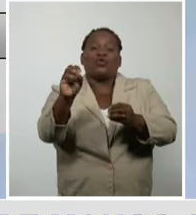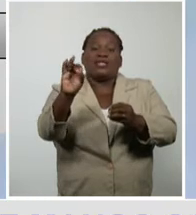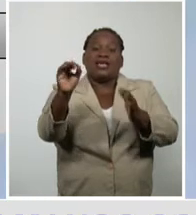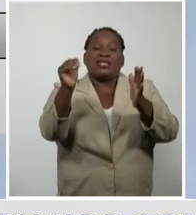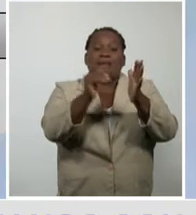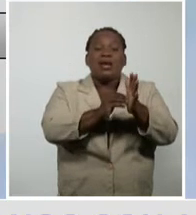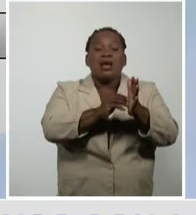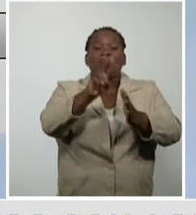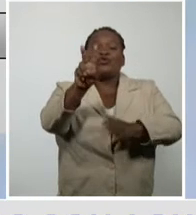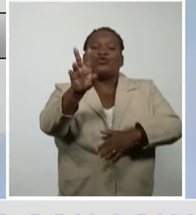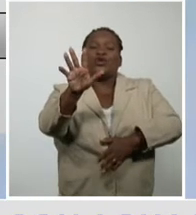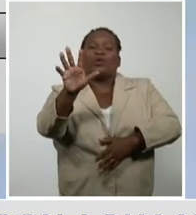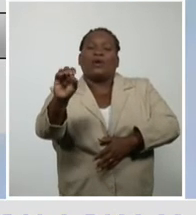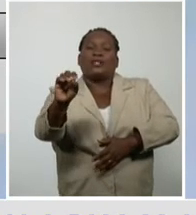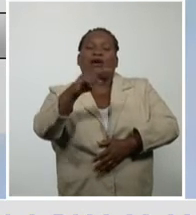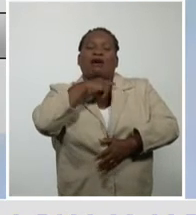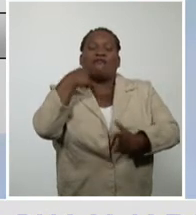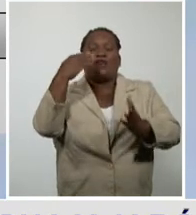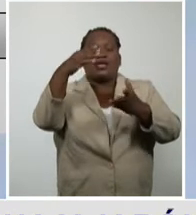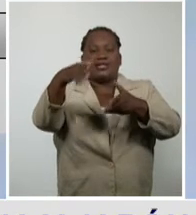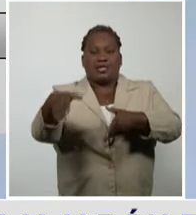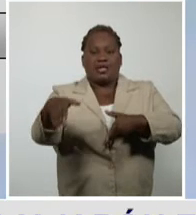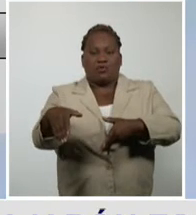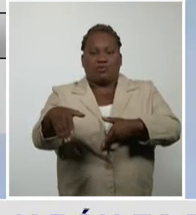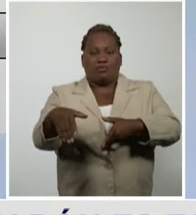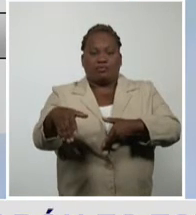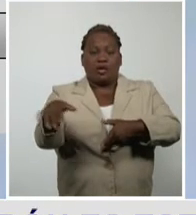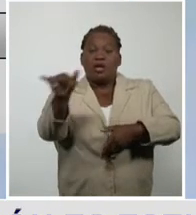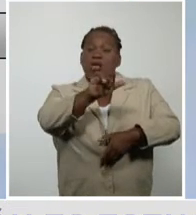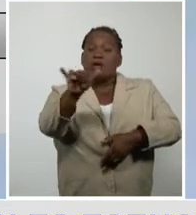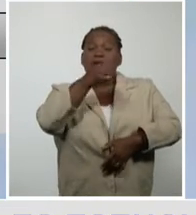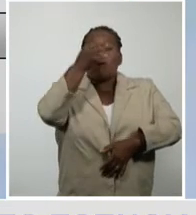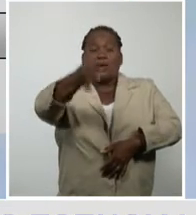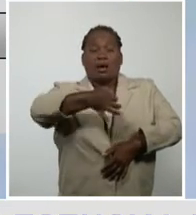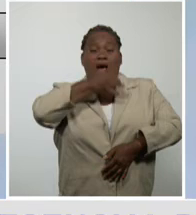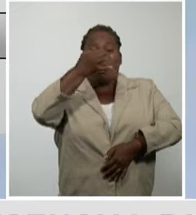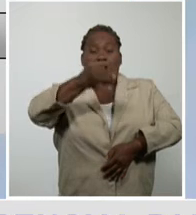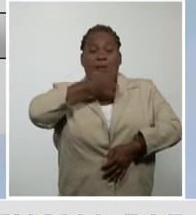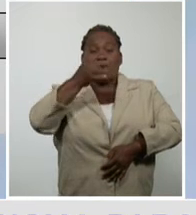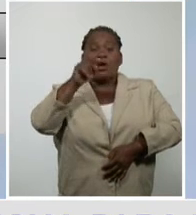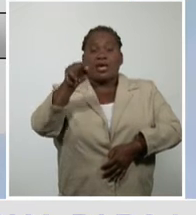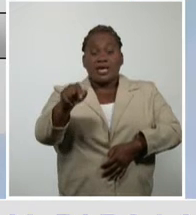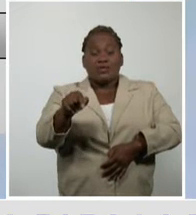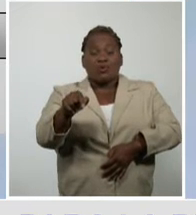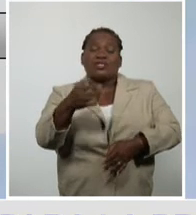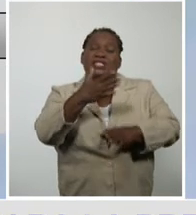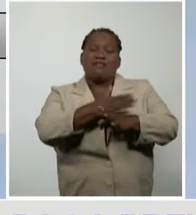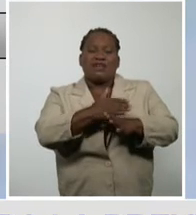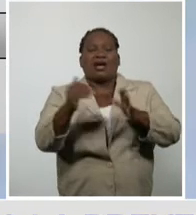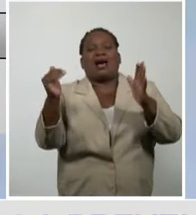107.250 fallecidos, lo cual, como dijimos anteriormente, da una letalidad del